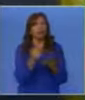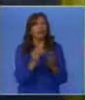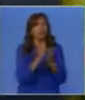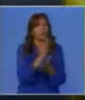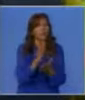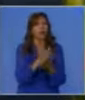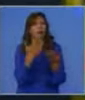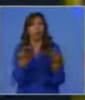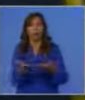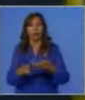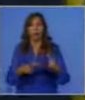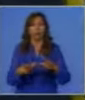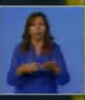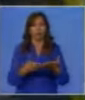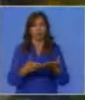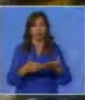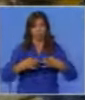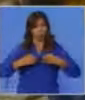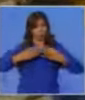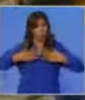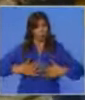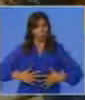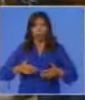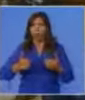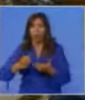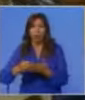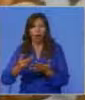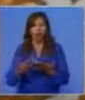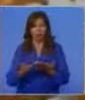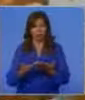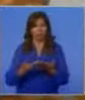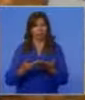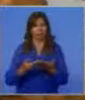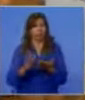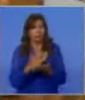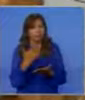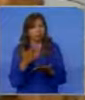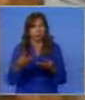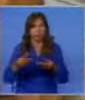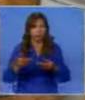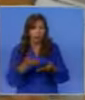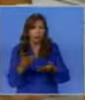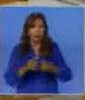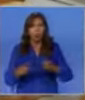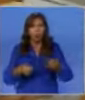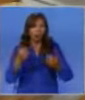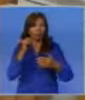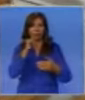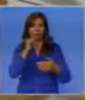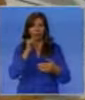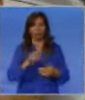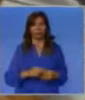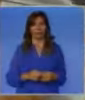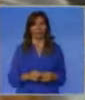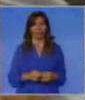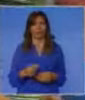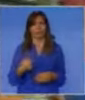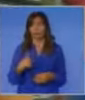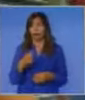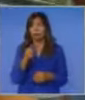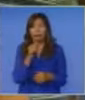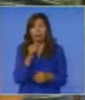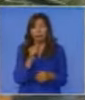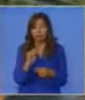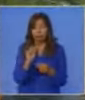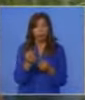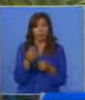saben qué uniforme comprarles ni tampoco qué útiles escolares. Por poco y pierdo el trabajo, por favor, ayúdenme, yo necesito una solución.